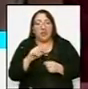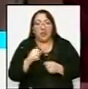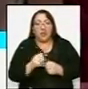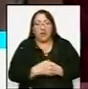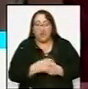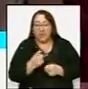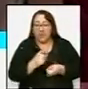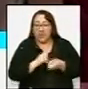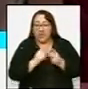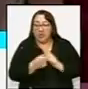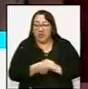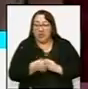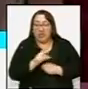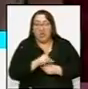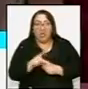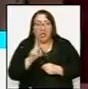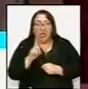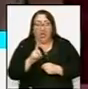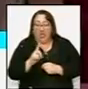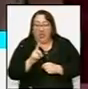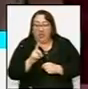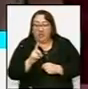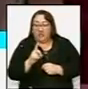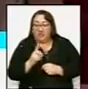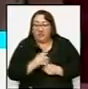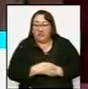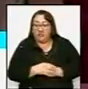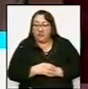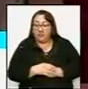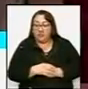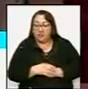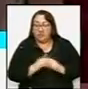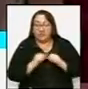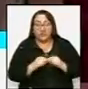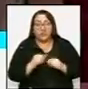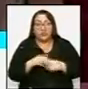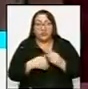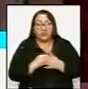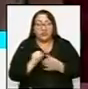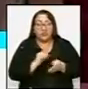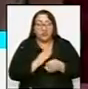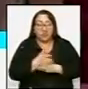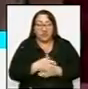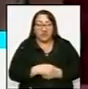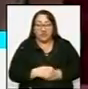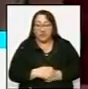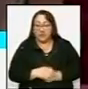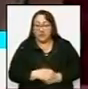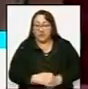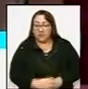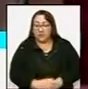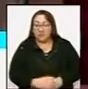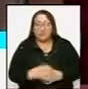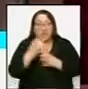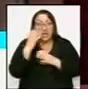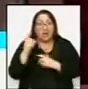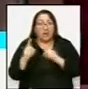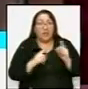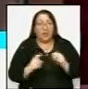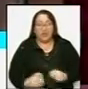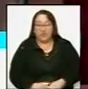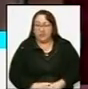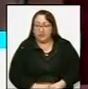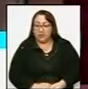de reemplazar el literal D en lugar de, si no mantiene actualizados e inscritos los cargos